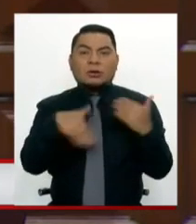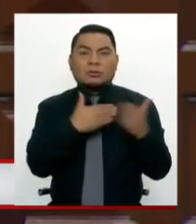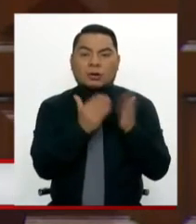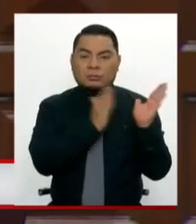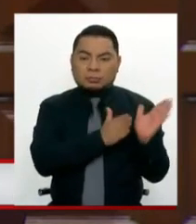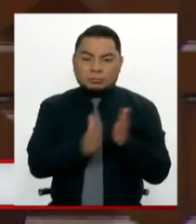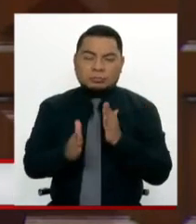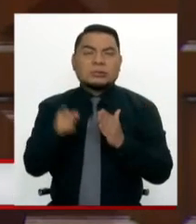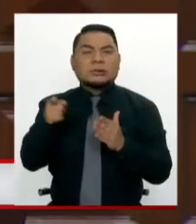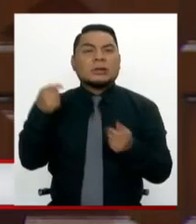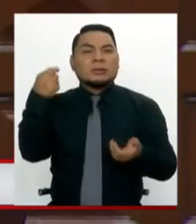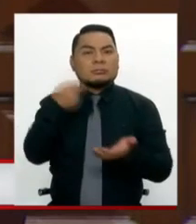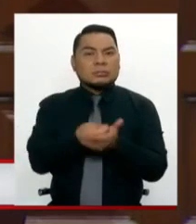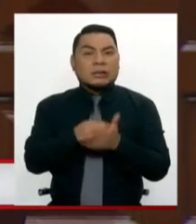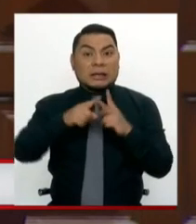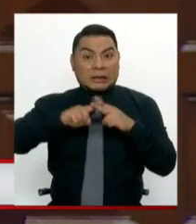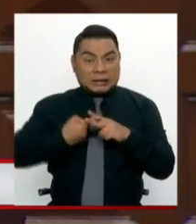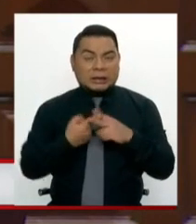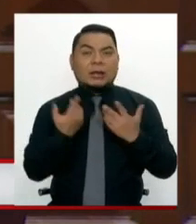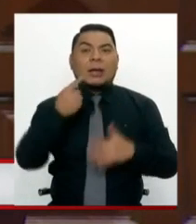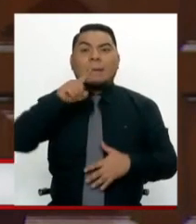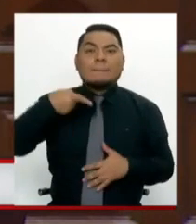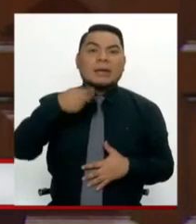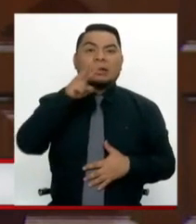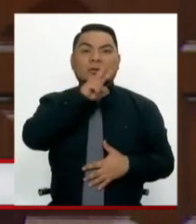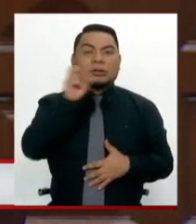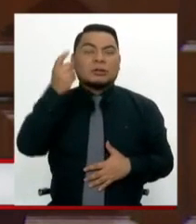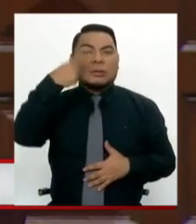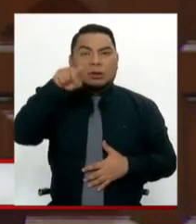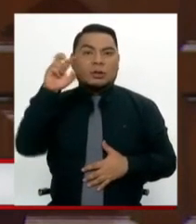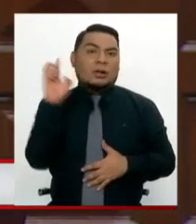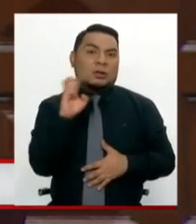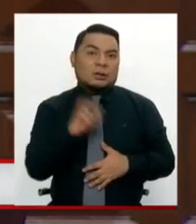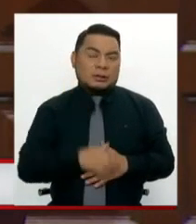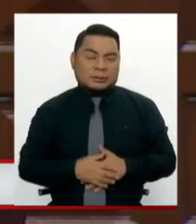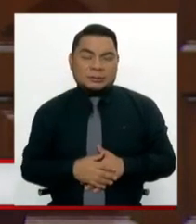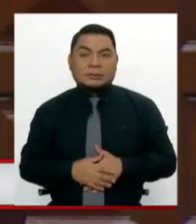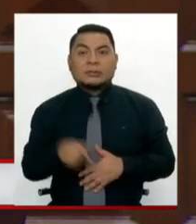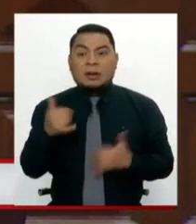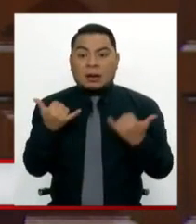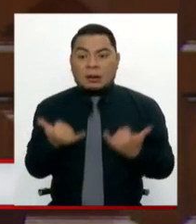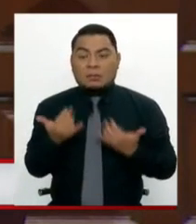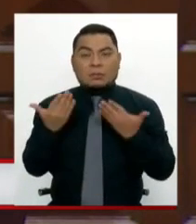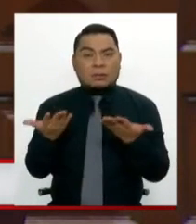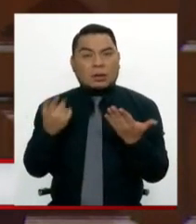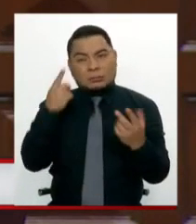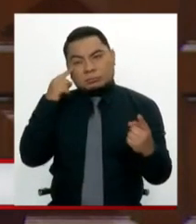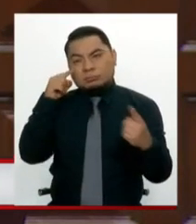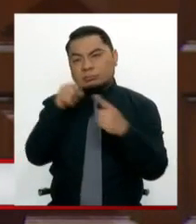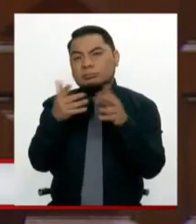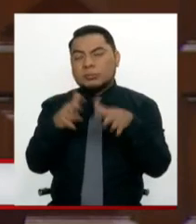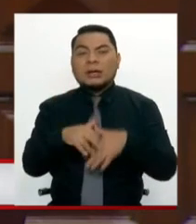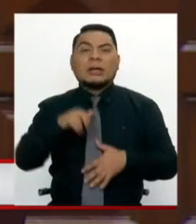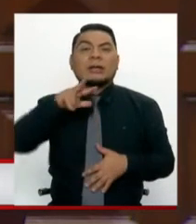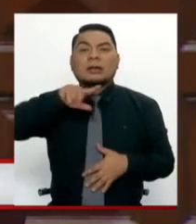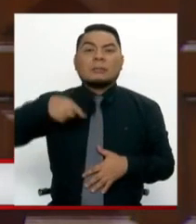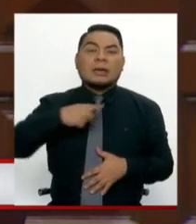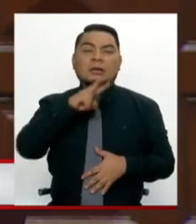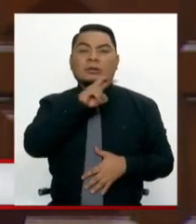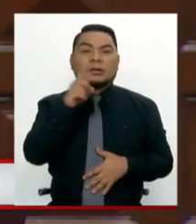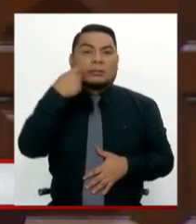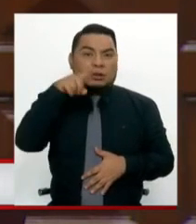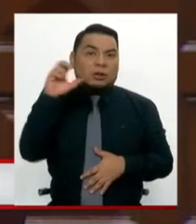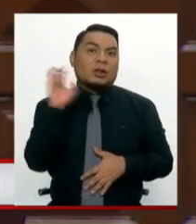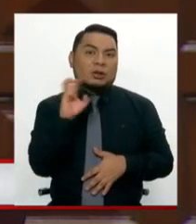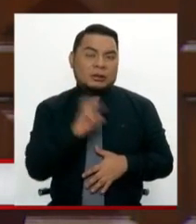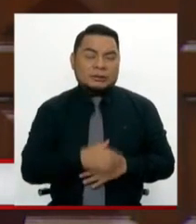que comprende una inversión inicial de 1.200 millones de dólares y que ahora se proyecta a 3.200 millones